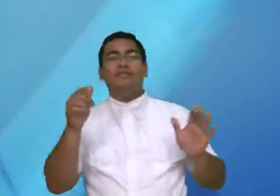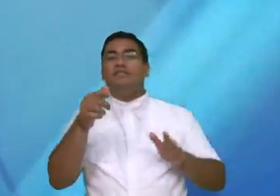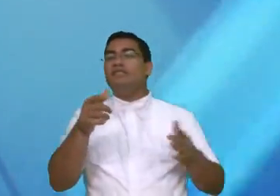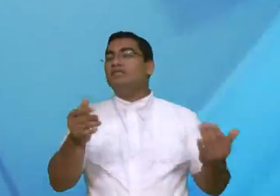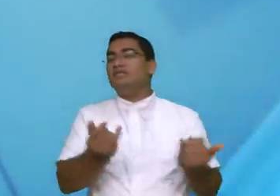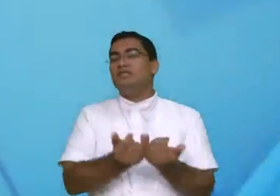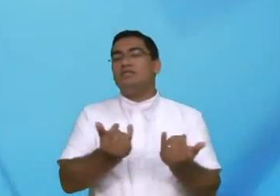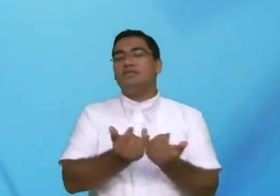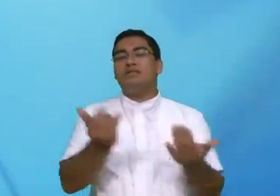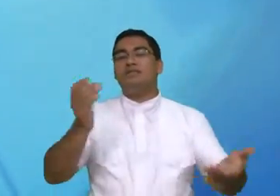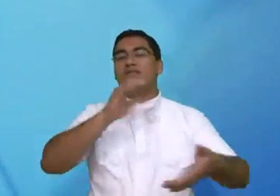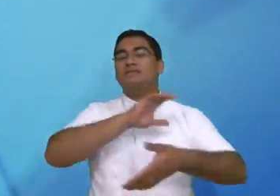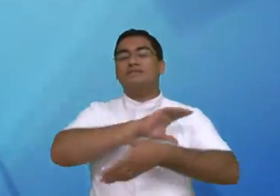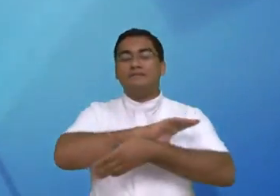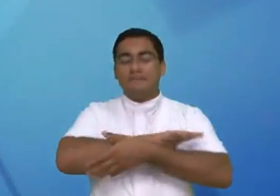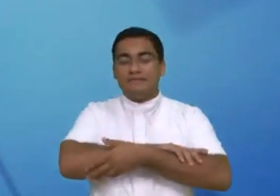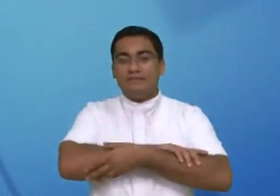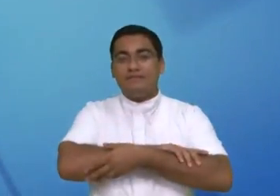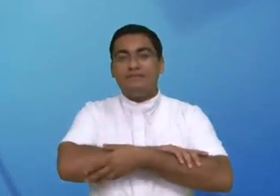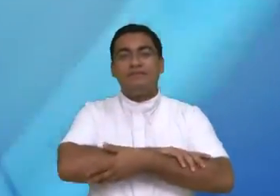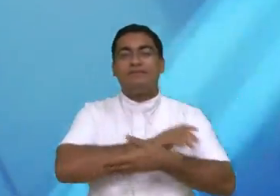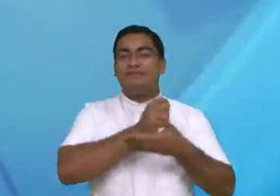fraternidad, solidaridad,